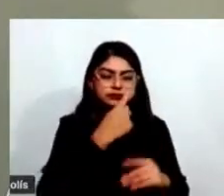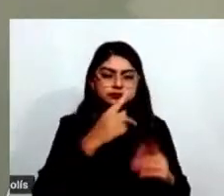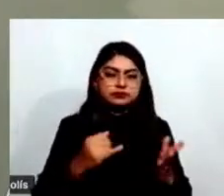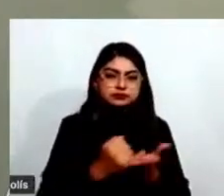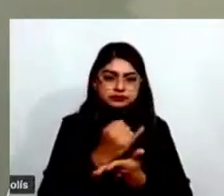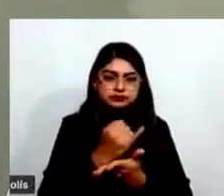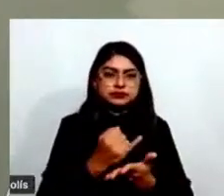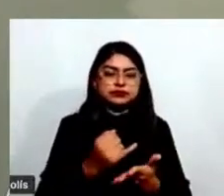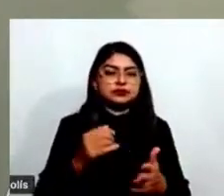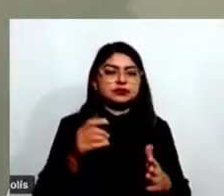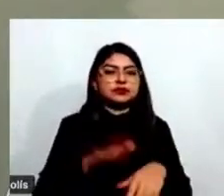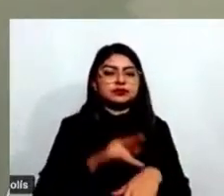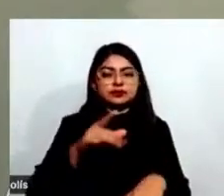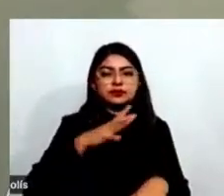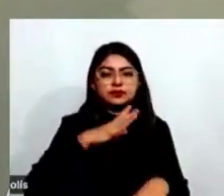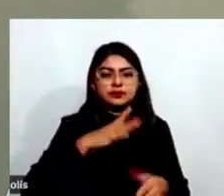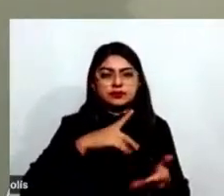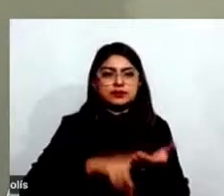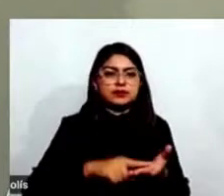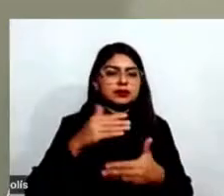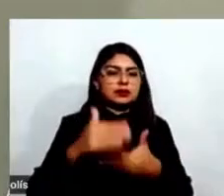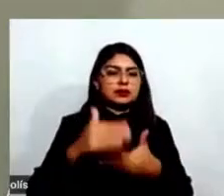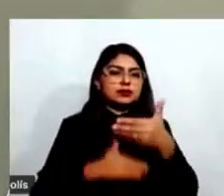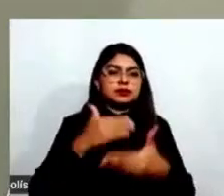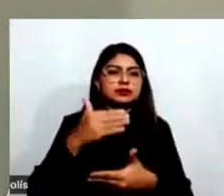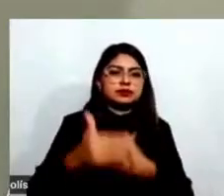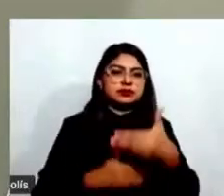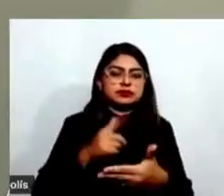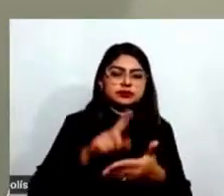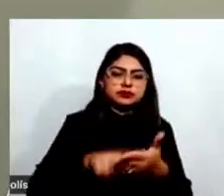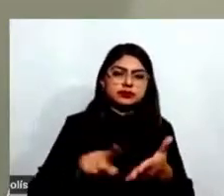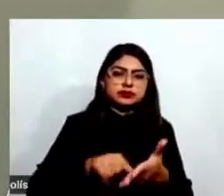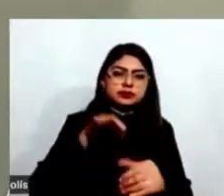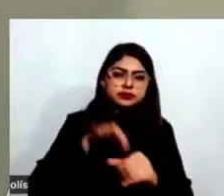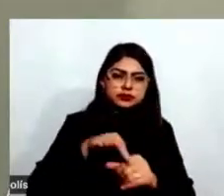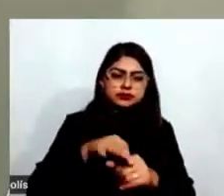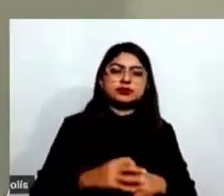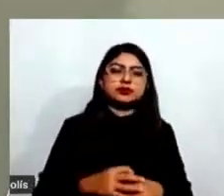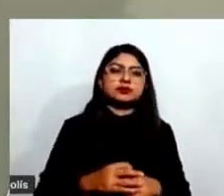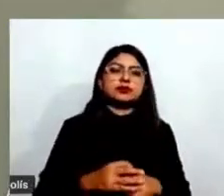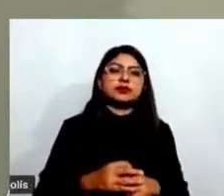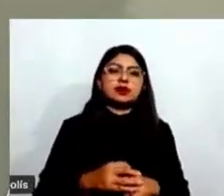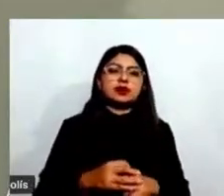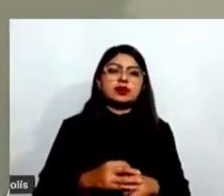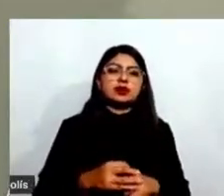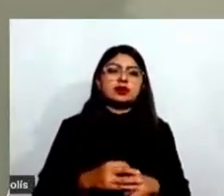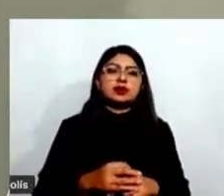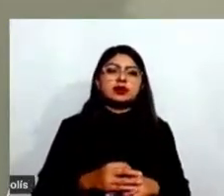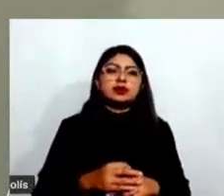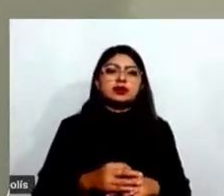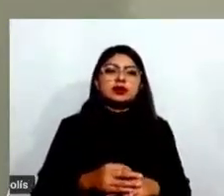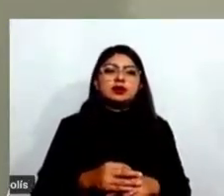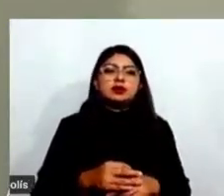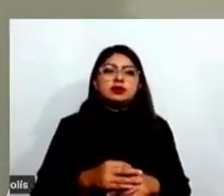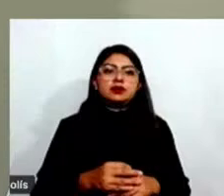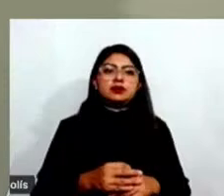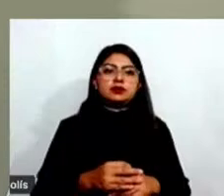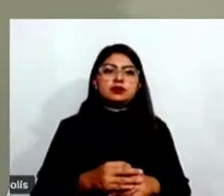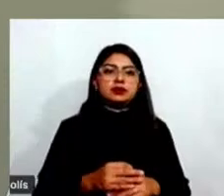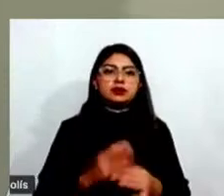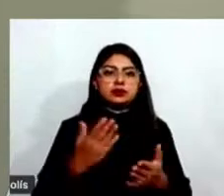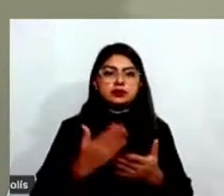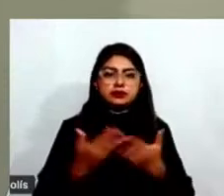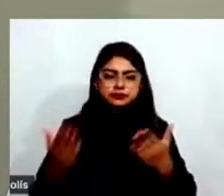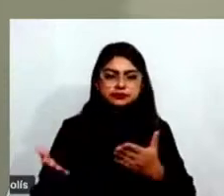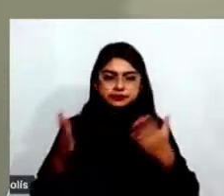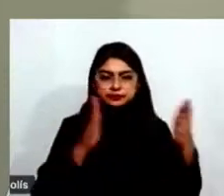los procesos electorales. Bueno, siguiendo con este orden, entonces seguimos con el siguiente tema, que